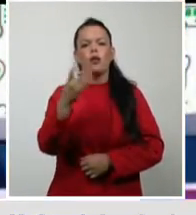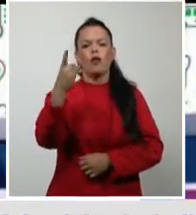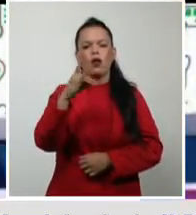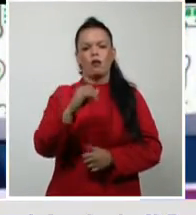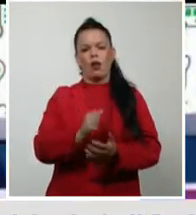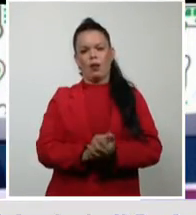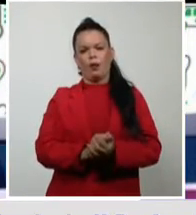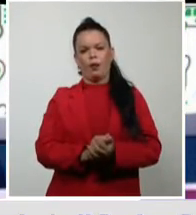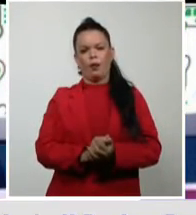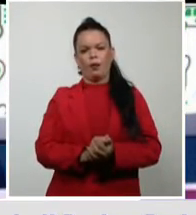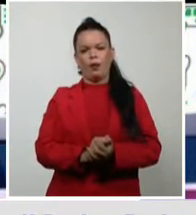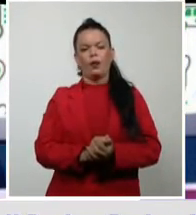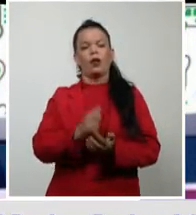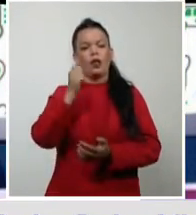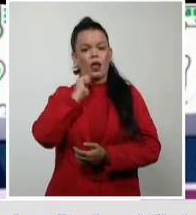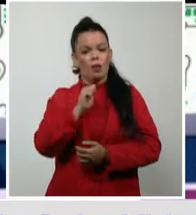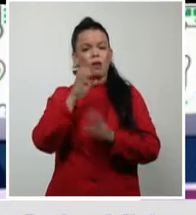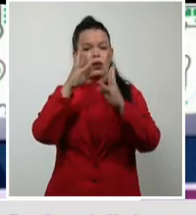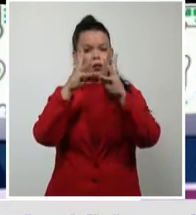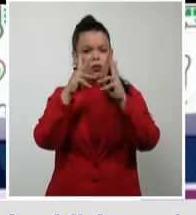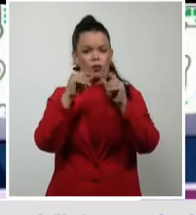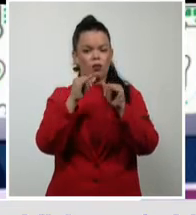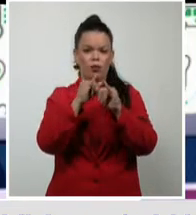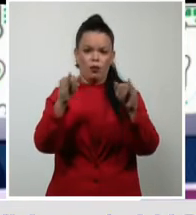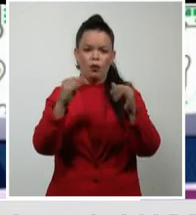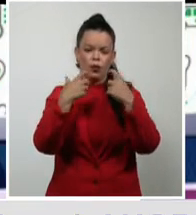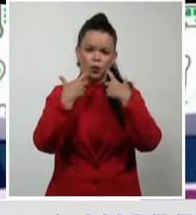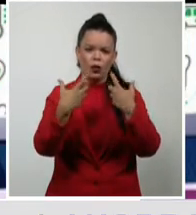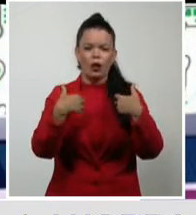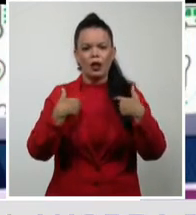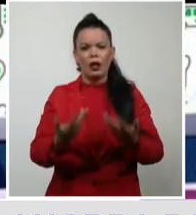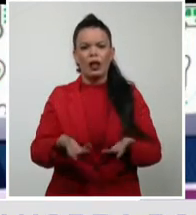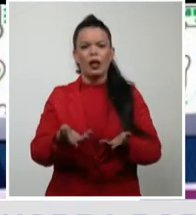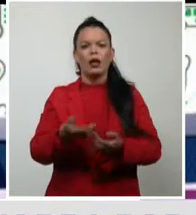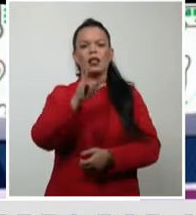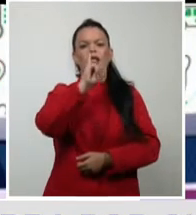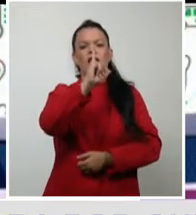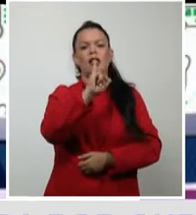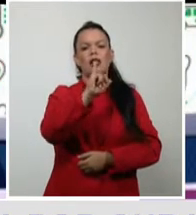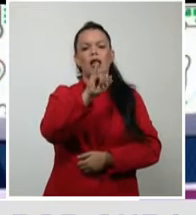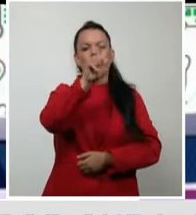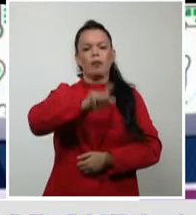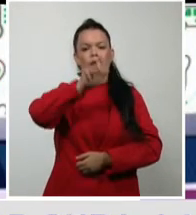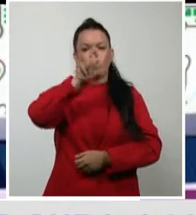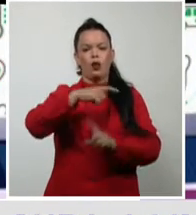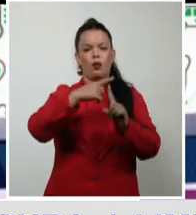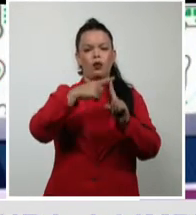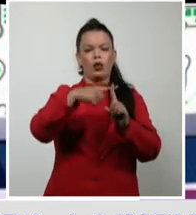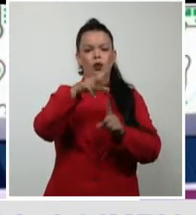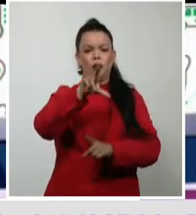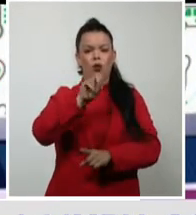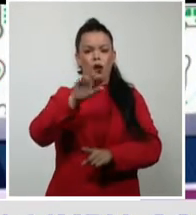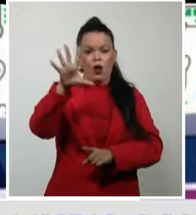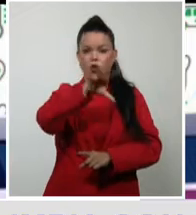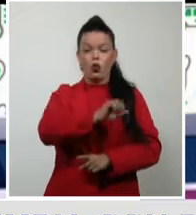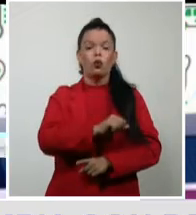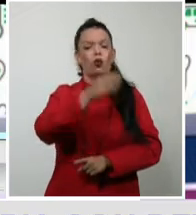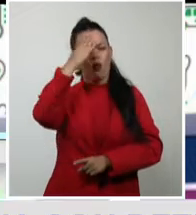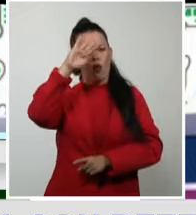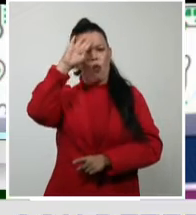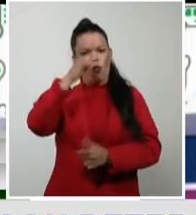Entre los datos también curiosos que podemos destacar de estos 6 nuevos casos confirmados, Todos fueron cubanos, 4